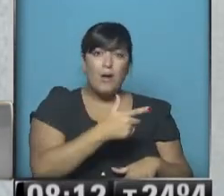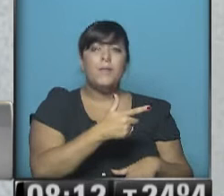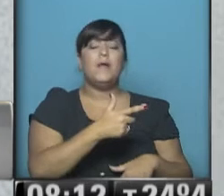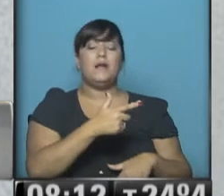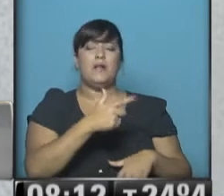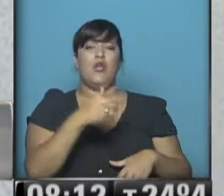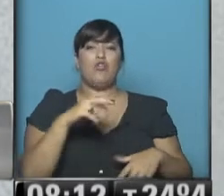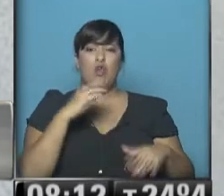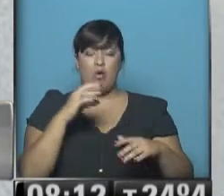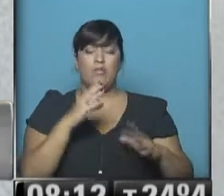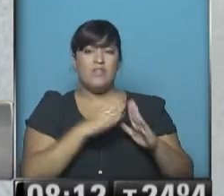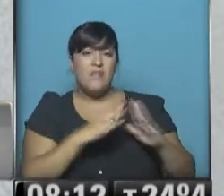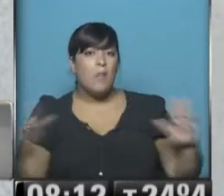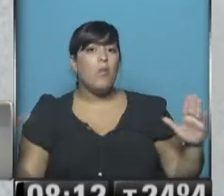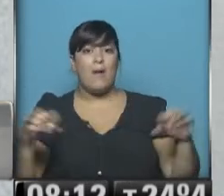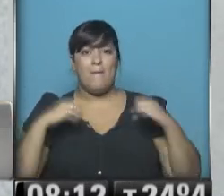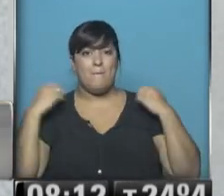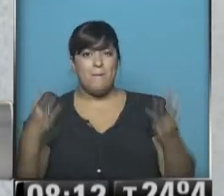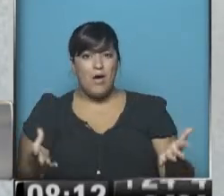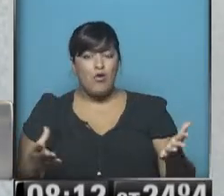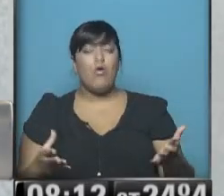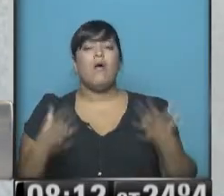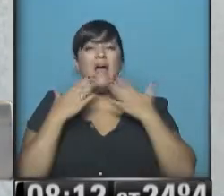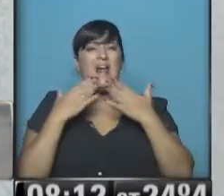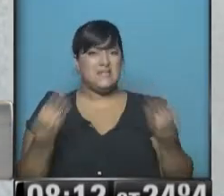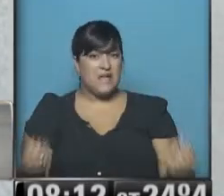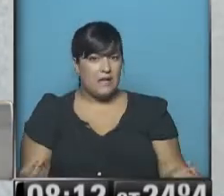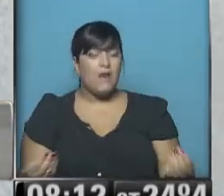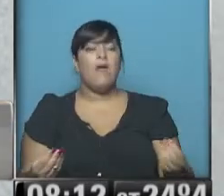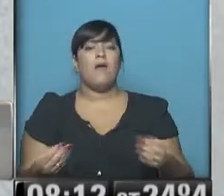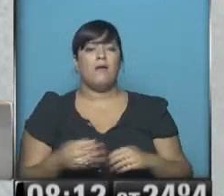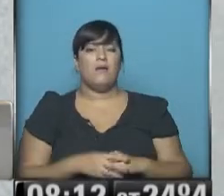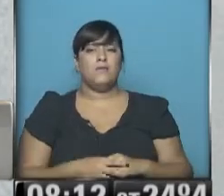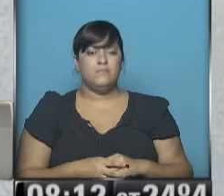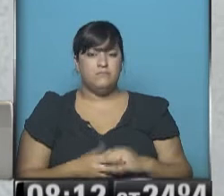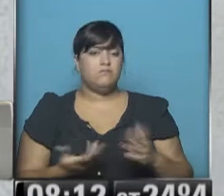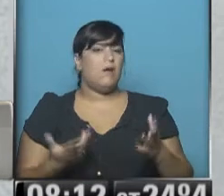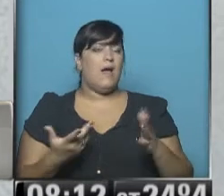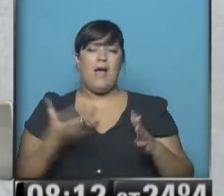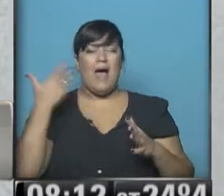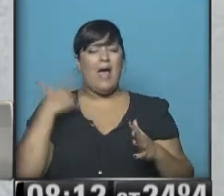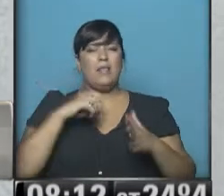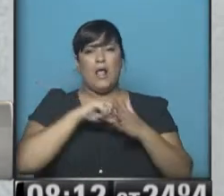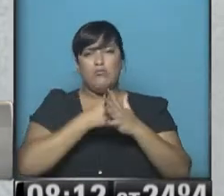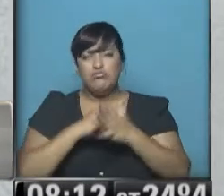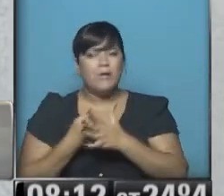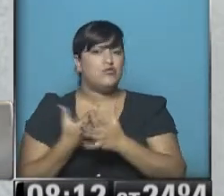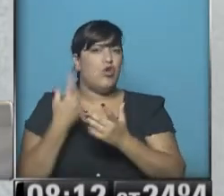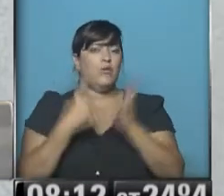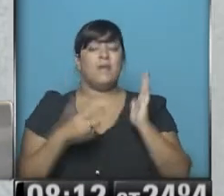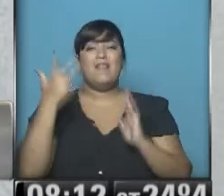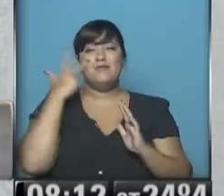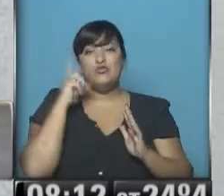durante el ejercicio en virtud de problemas de empleo suspensiones que tuvieran 18.000 trabajadores